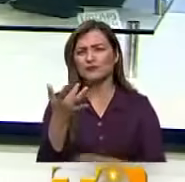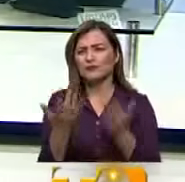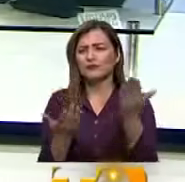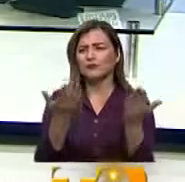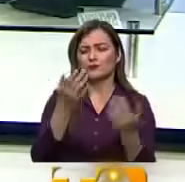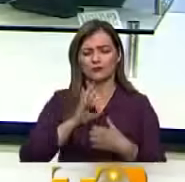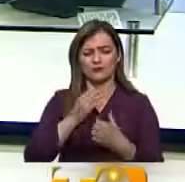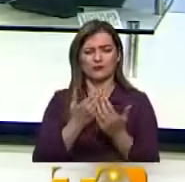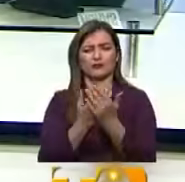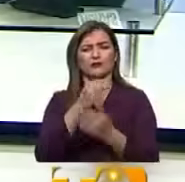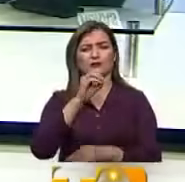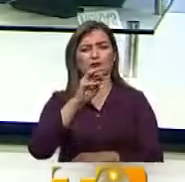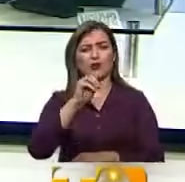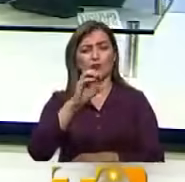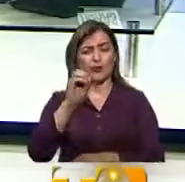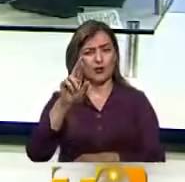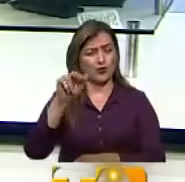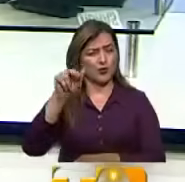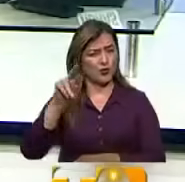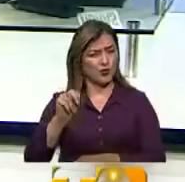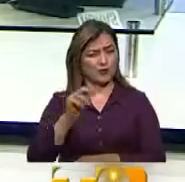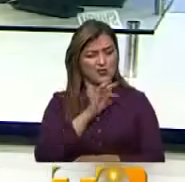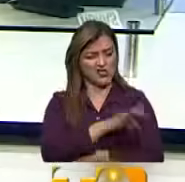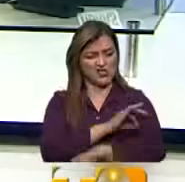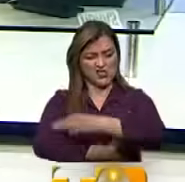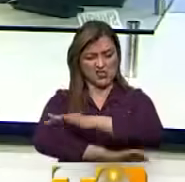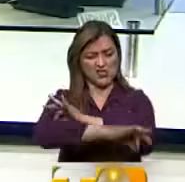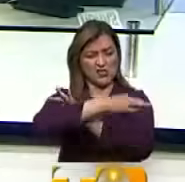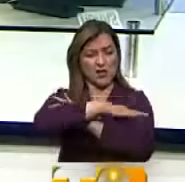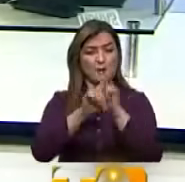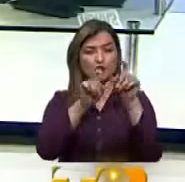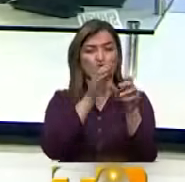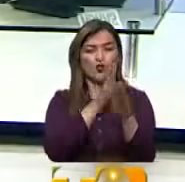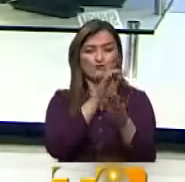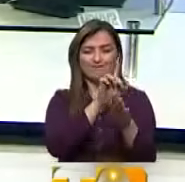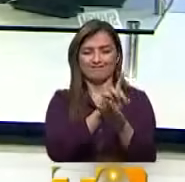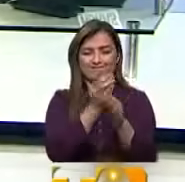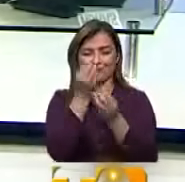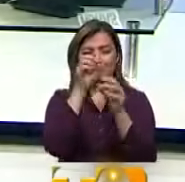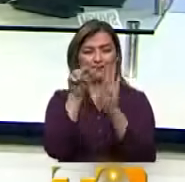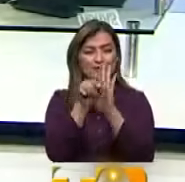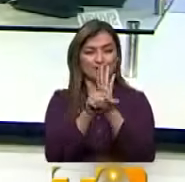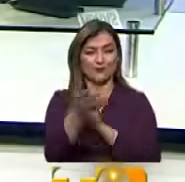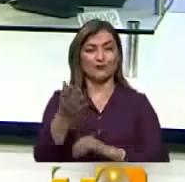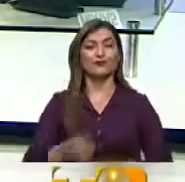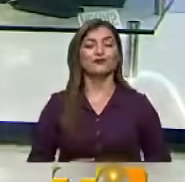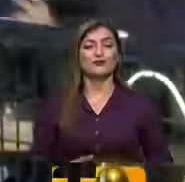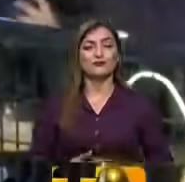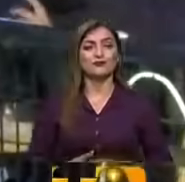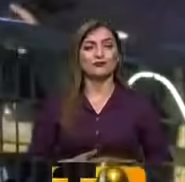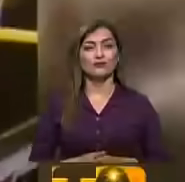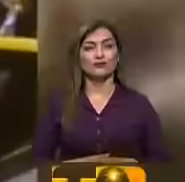la variante Omicron con el sarampión. Consultamos con algunos especialistas y en el siguiente reportaje les contamos más.